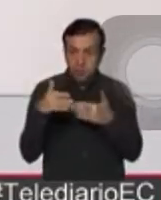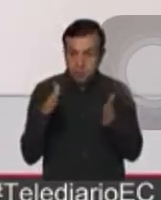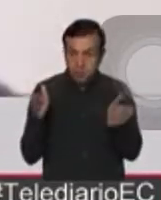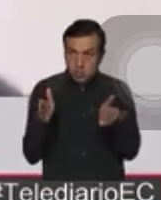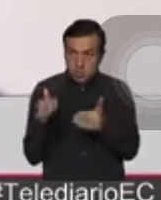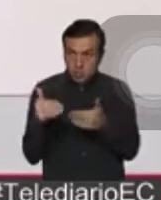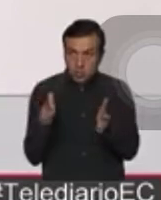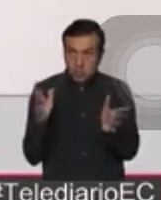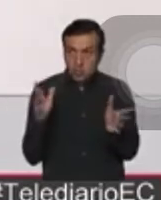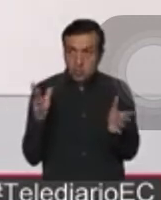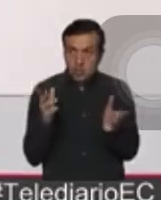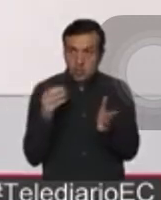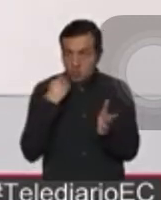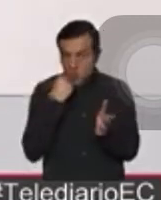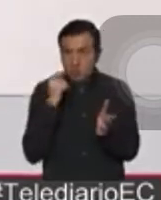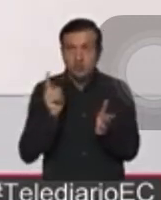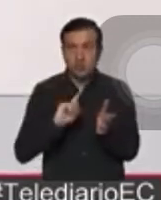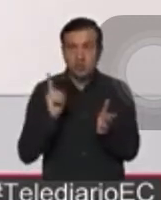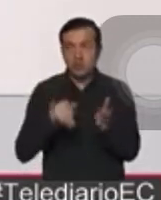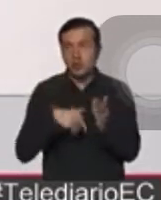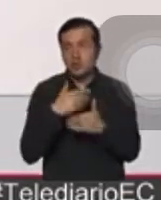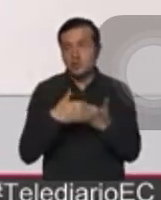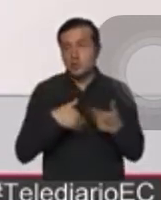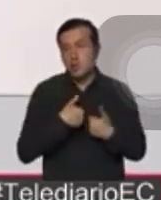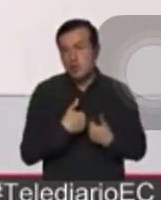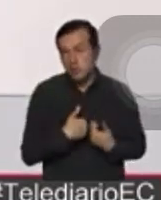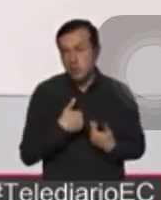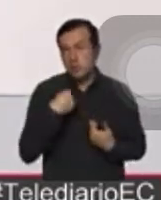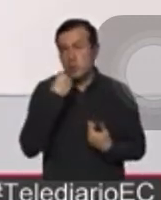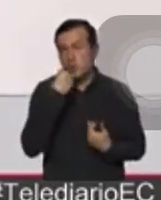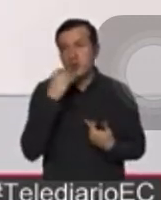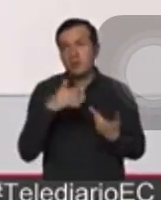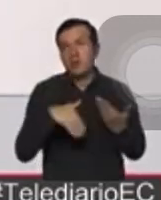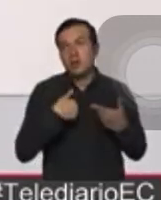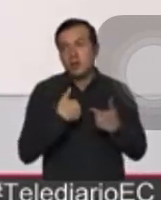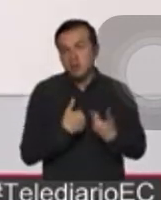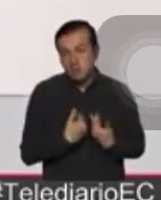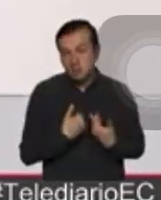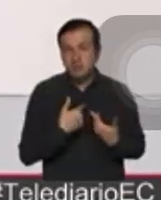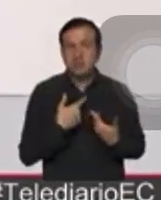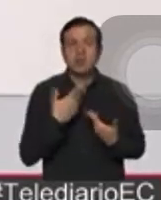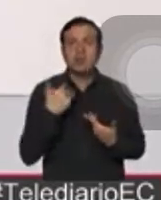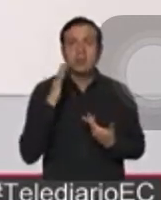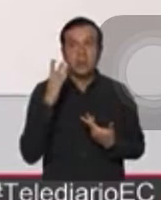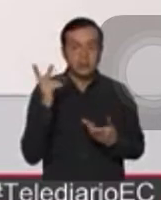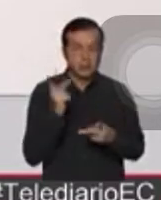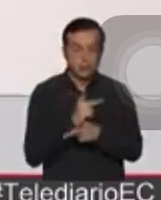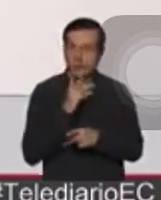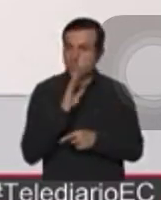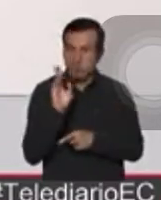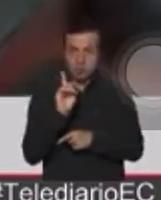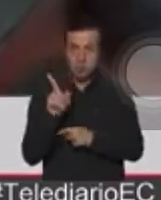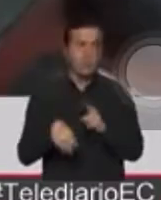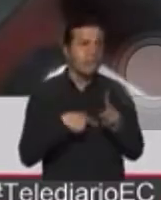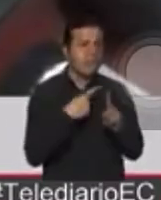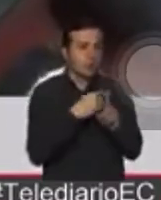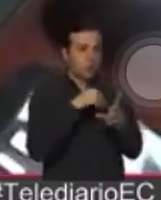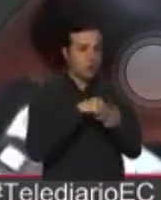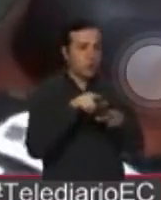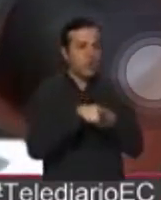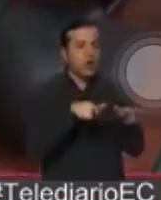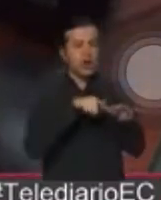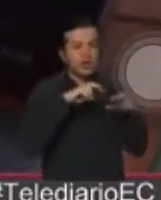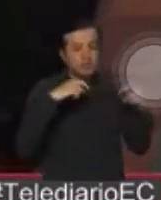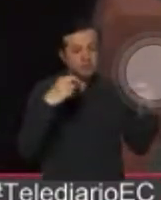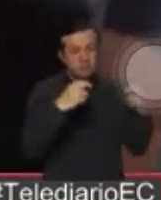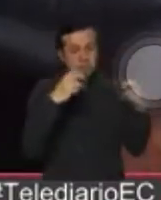generen mucha comodidad, porque al final del día, entre más cómodo estás, vas a procrastinar mucho más en las actividades que tienes que hacer. A ello se suma